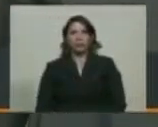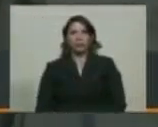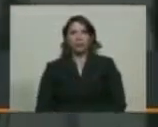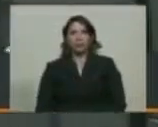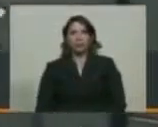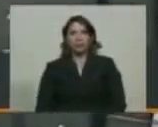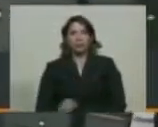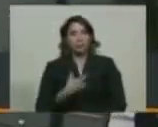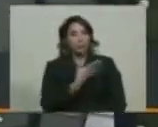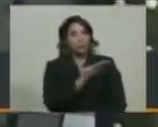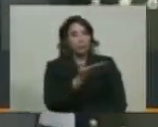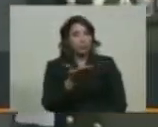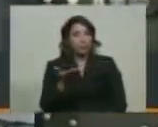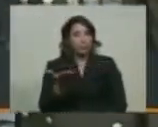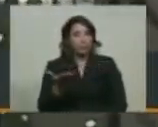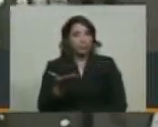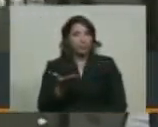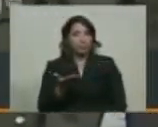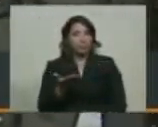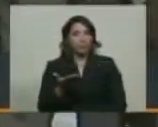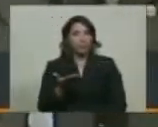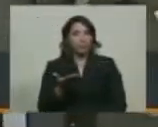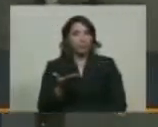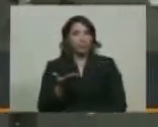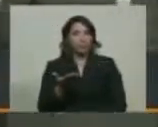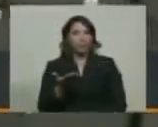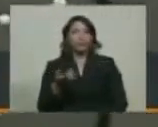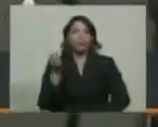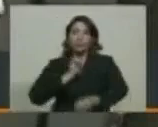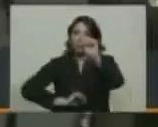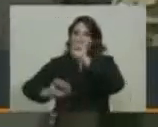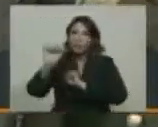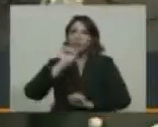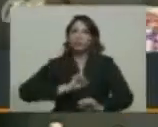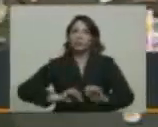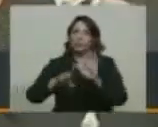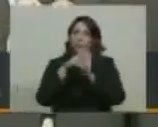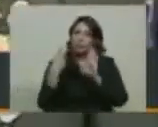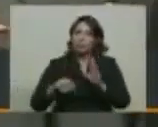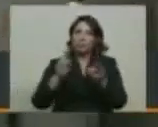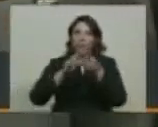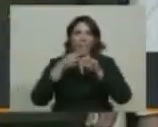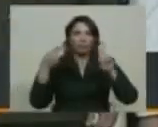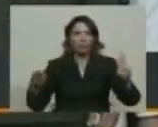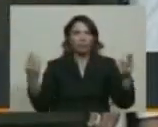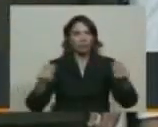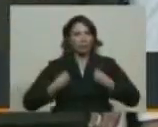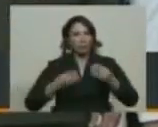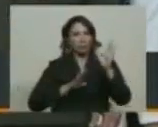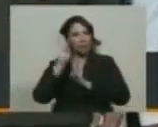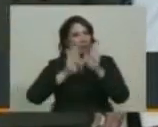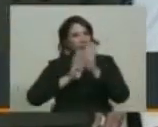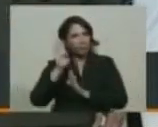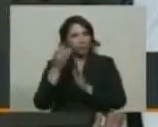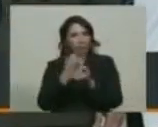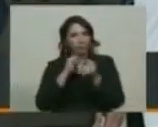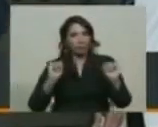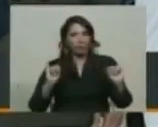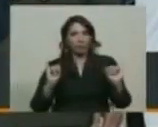de que defenderemos el derecho a la paz, a la vida, al desarrollo y a la